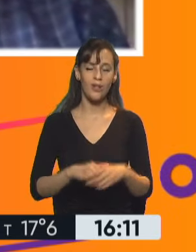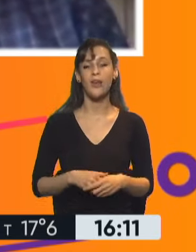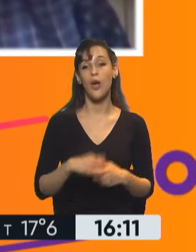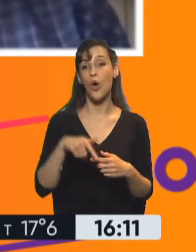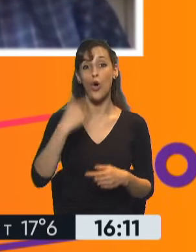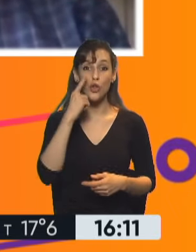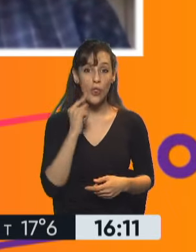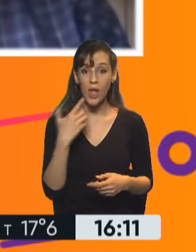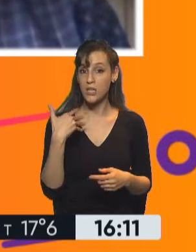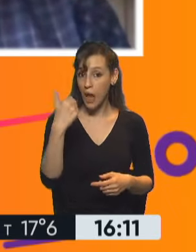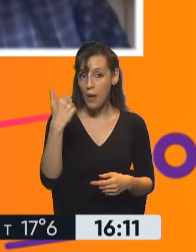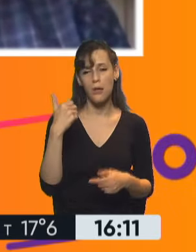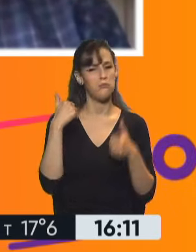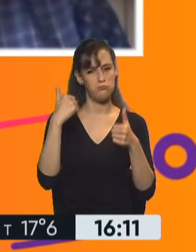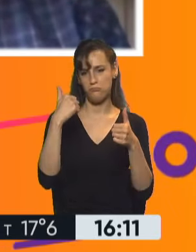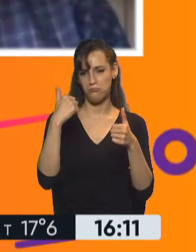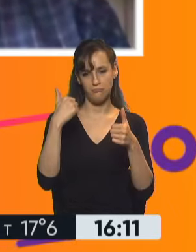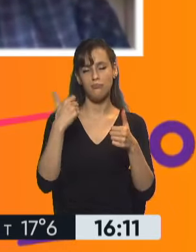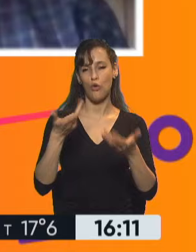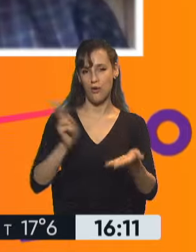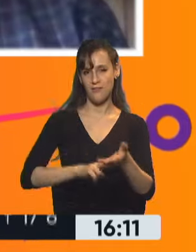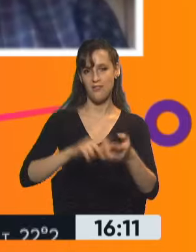para cuando quieran comunicar el tipo de hallazgos.